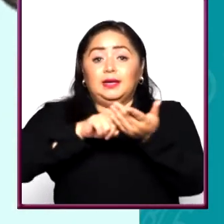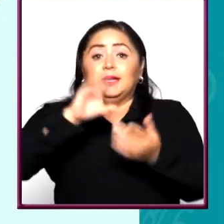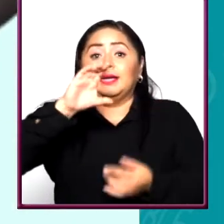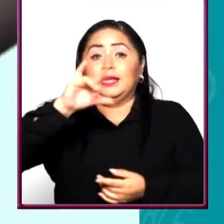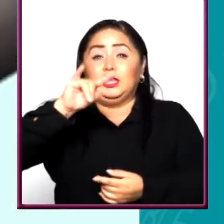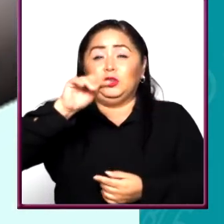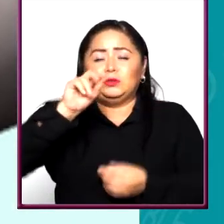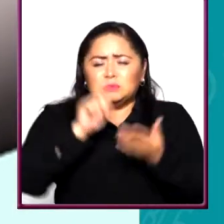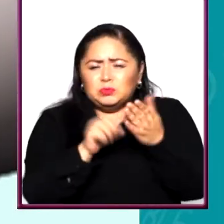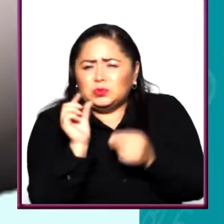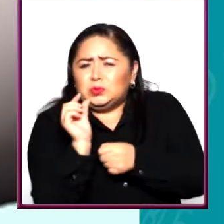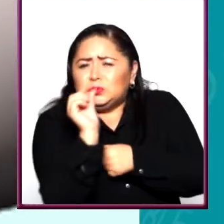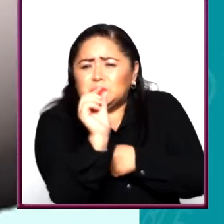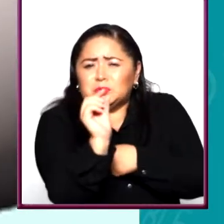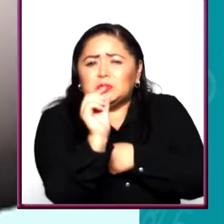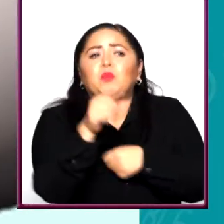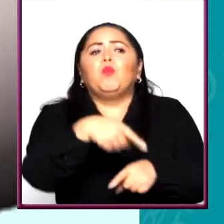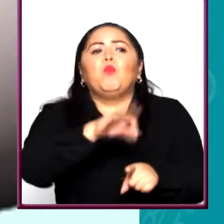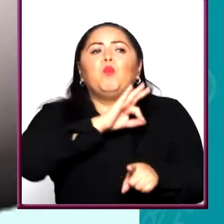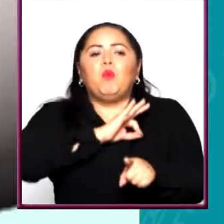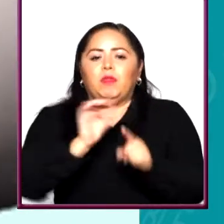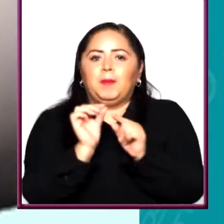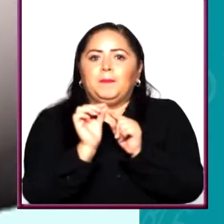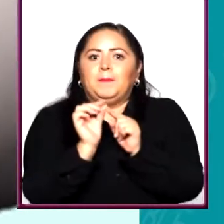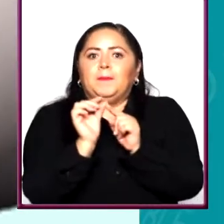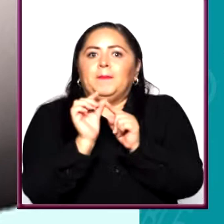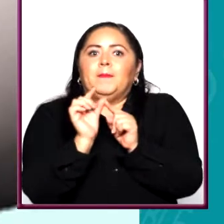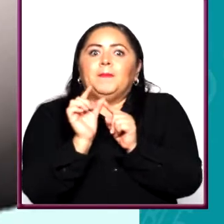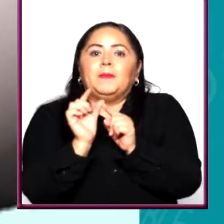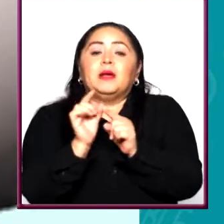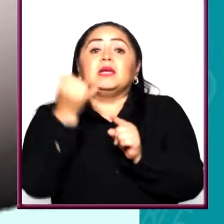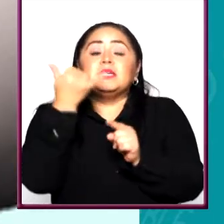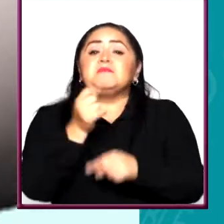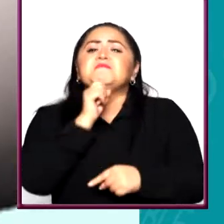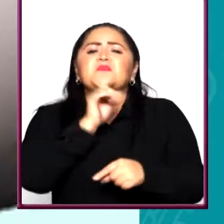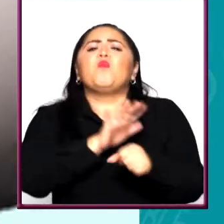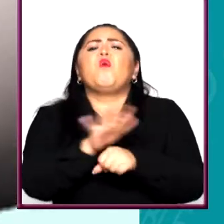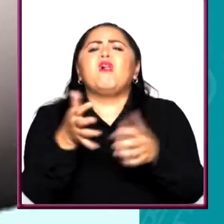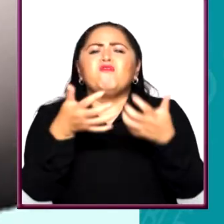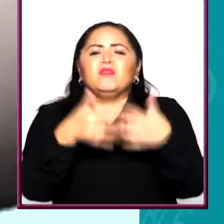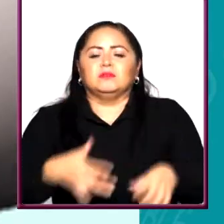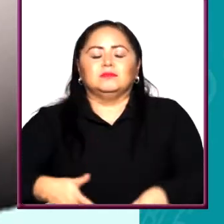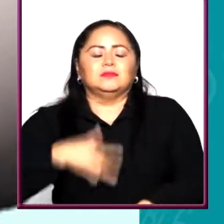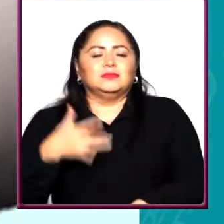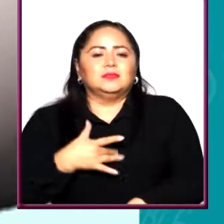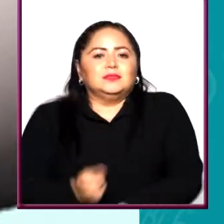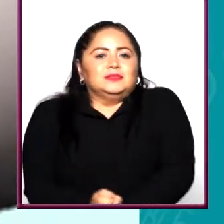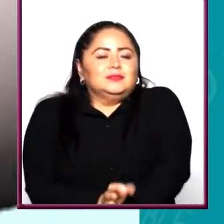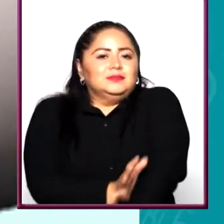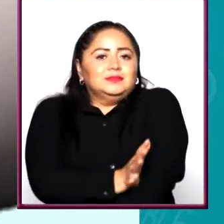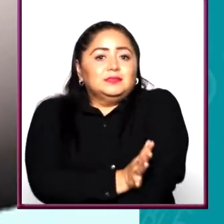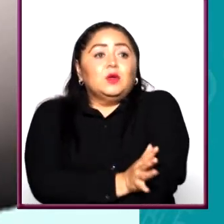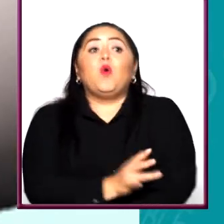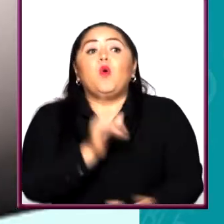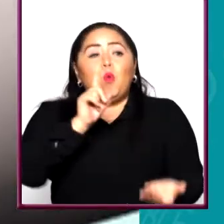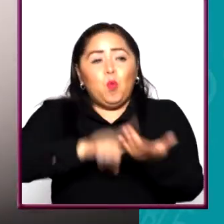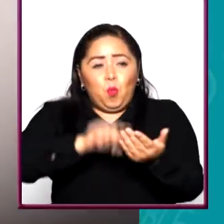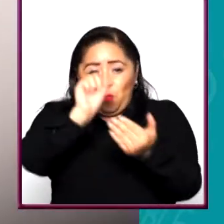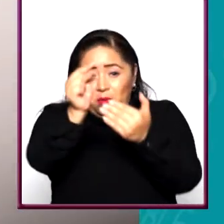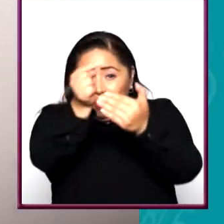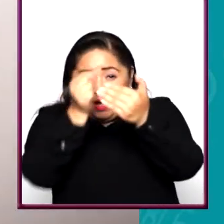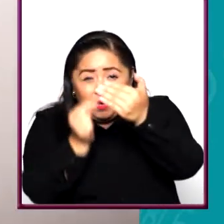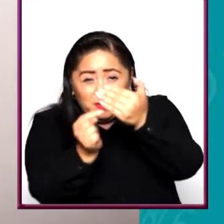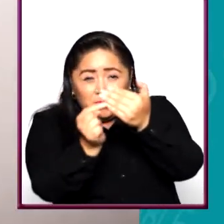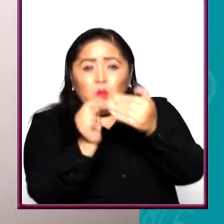El clítoris es un pequeño órgano que tiene la capacidad de aumentar su tamaño y cuya función es sentir placer. Un poco